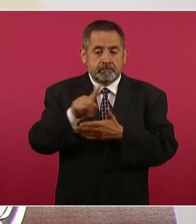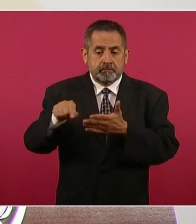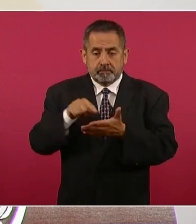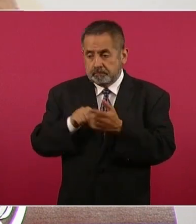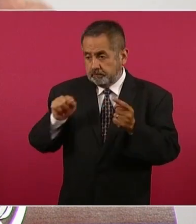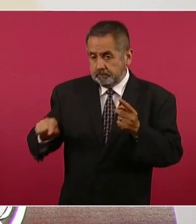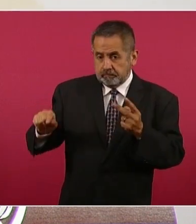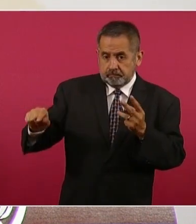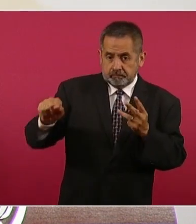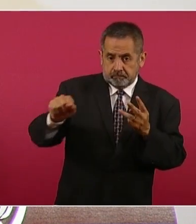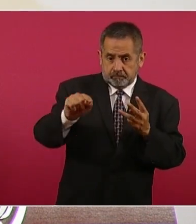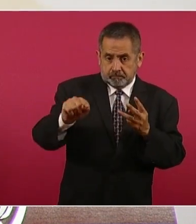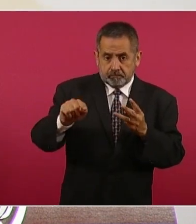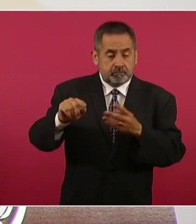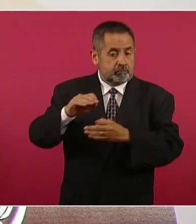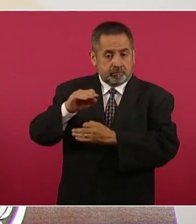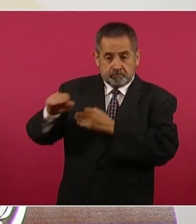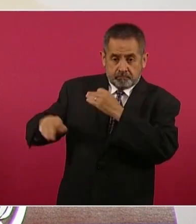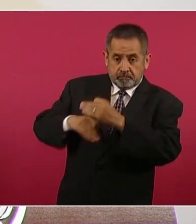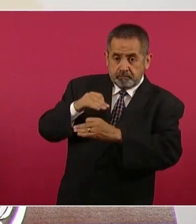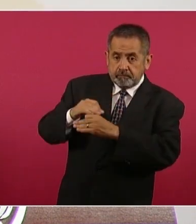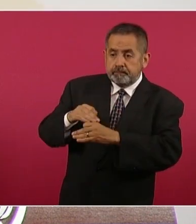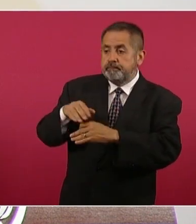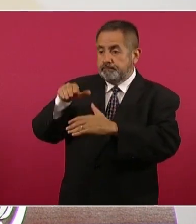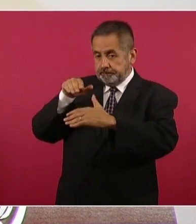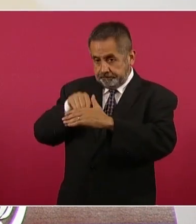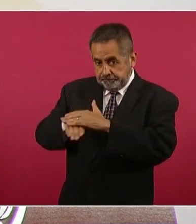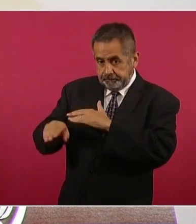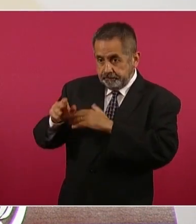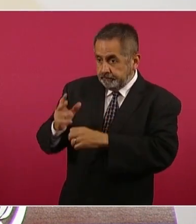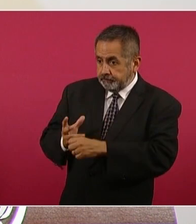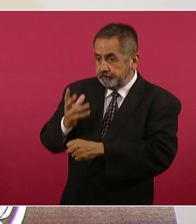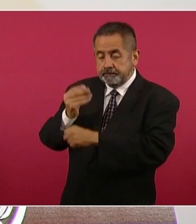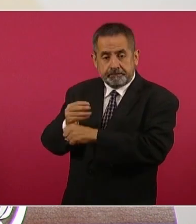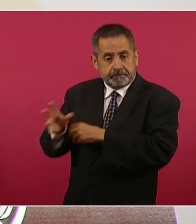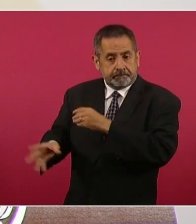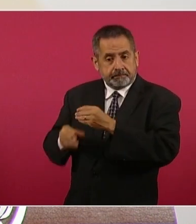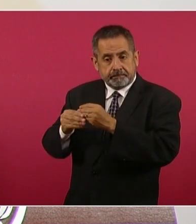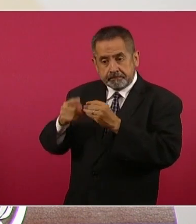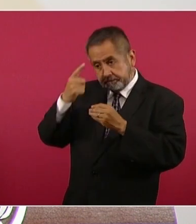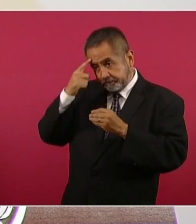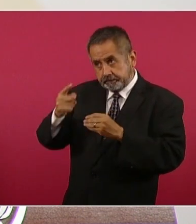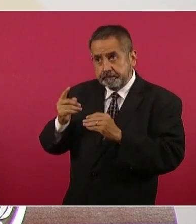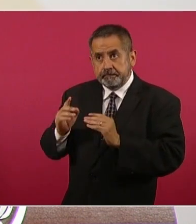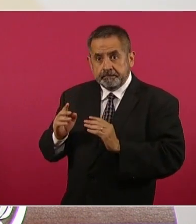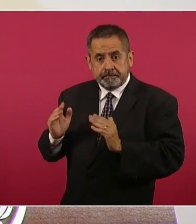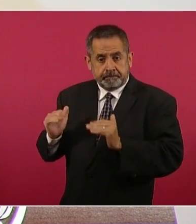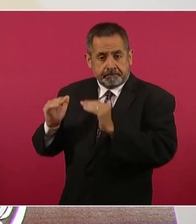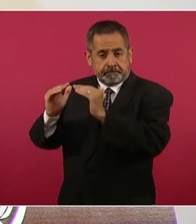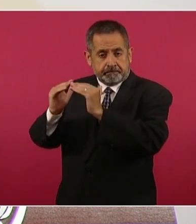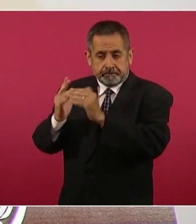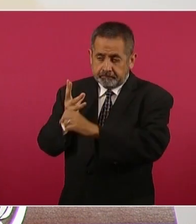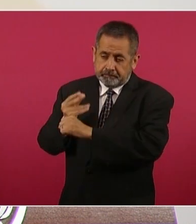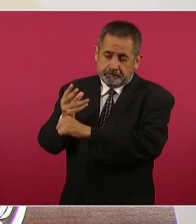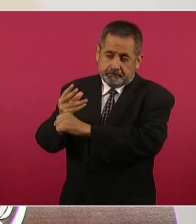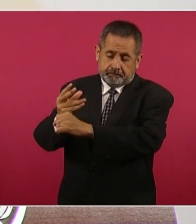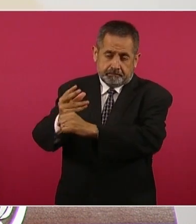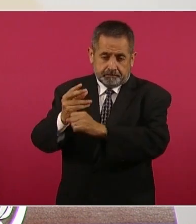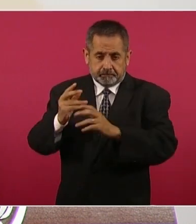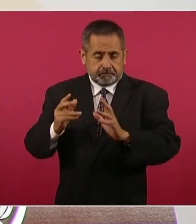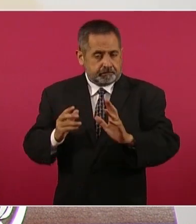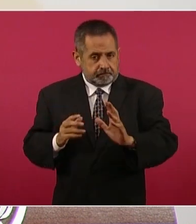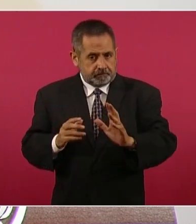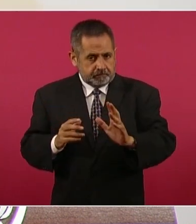No todas contarán con recursos adicionales del programa de mejoramiento de zonas arqueológicas